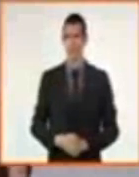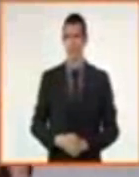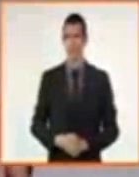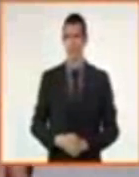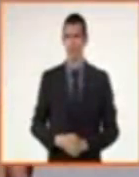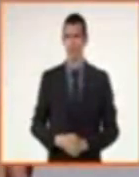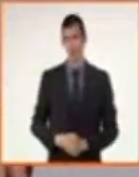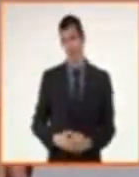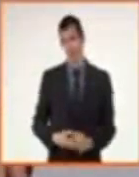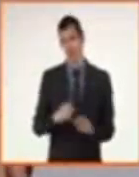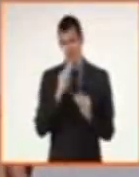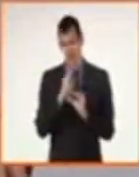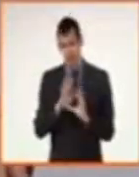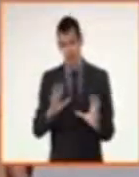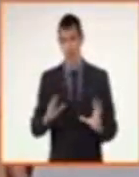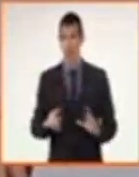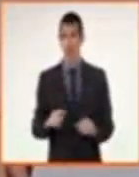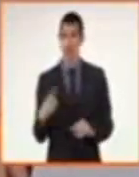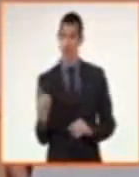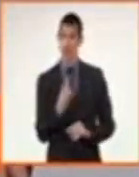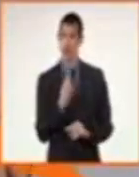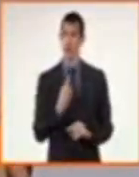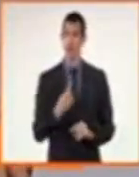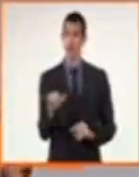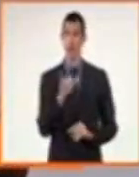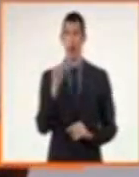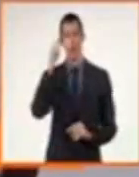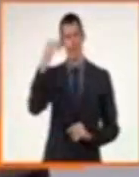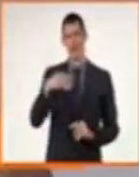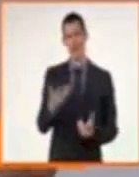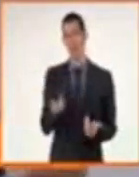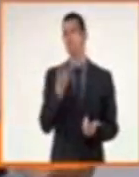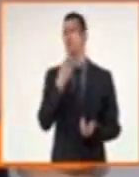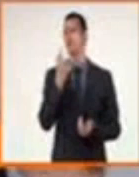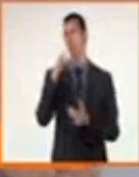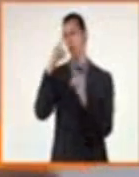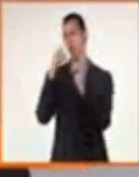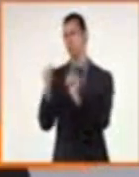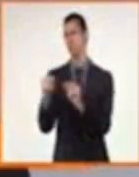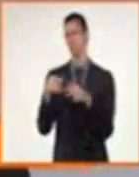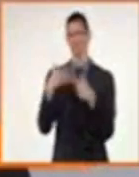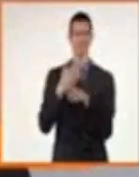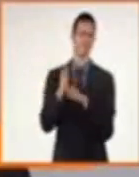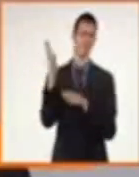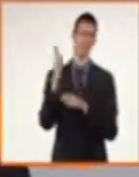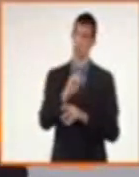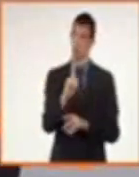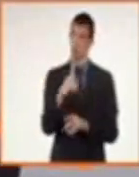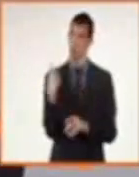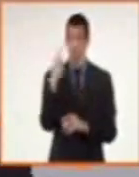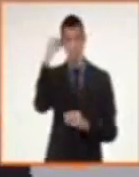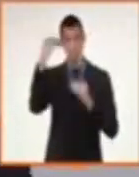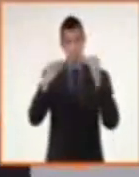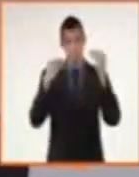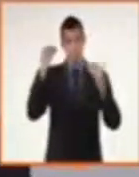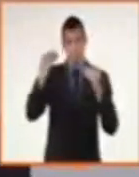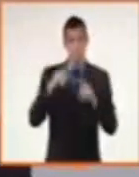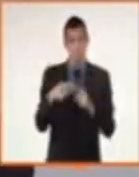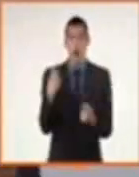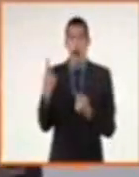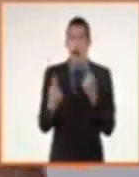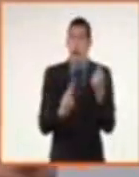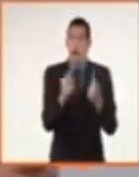El debate fue amplio y no fue sencillo y no fueron pocos los candidatos que hubo, porque